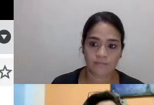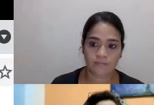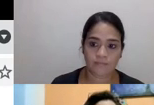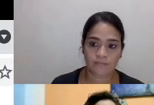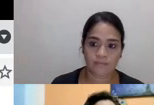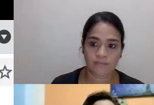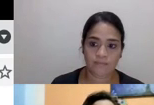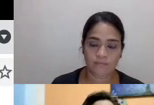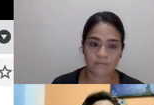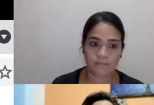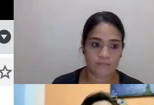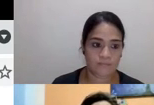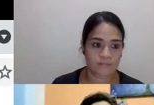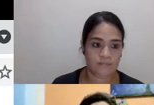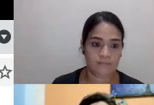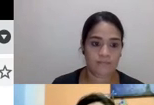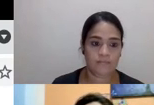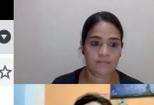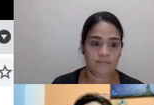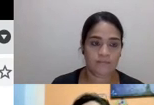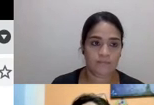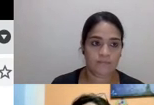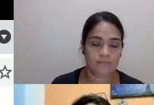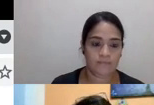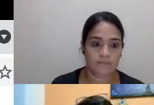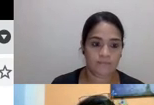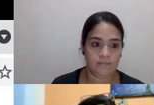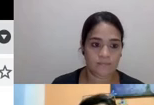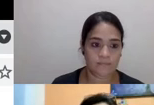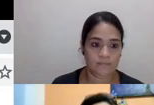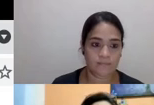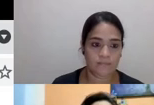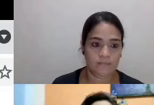tal. Aquí en temporalización es como en las tareas, ¿sí?